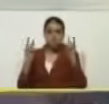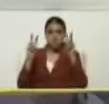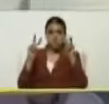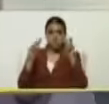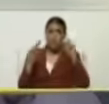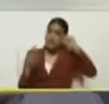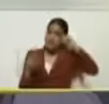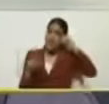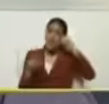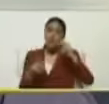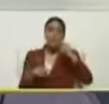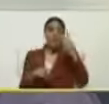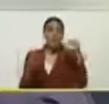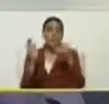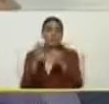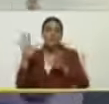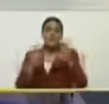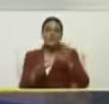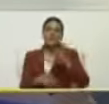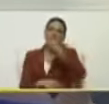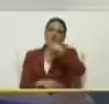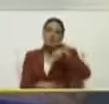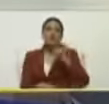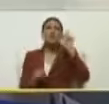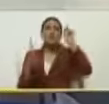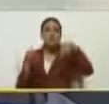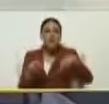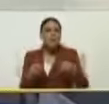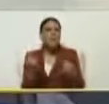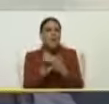2015, nosotros somos chavistas también,